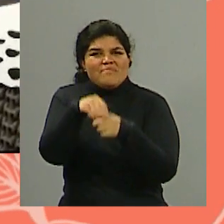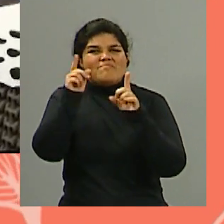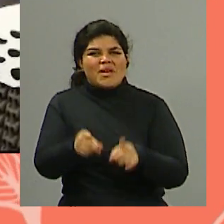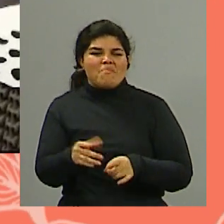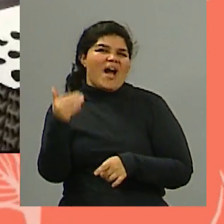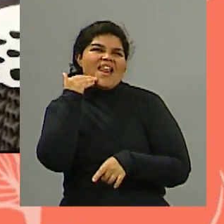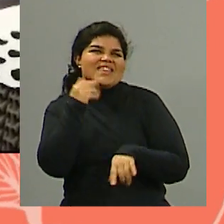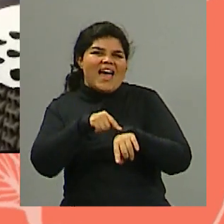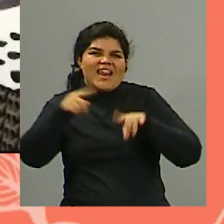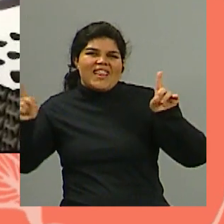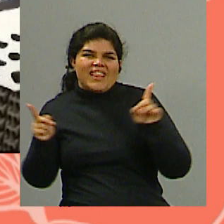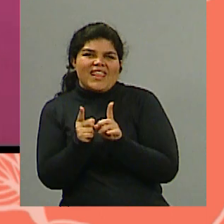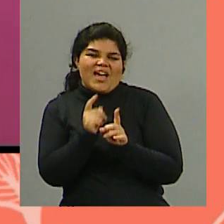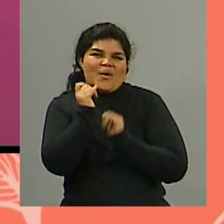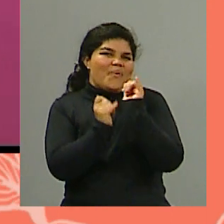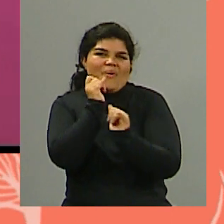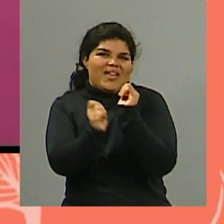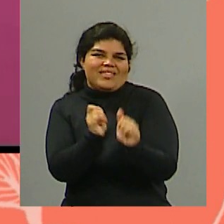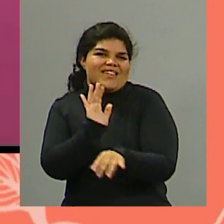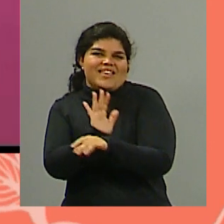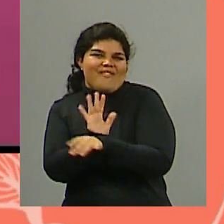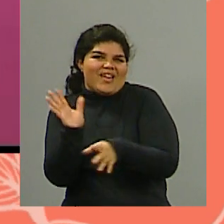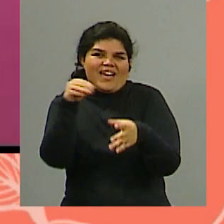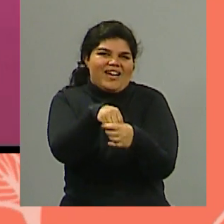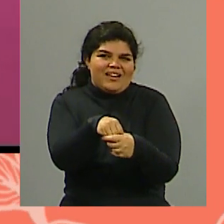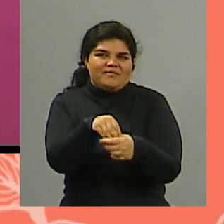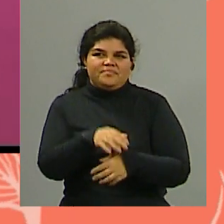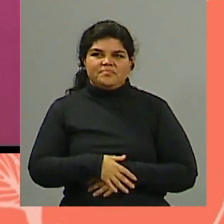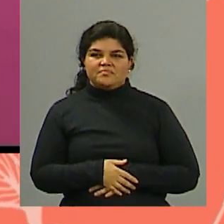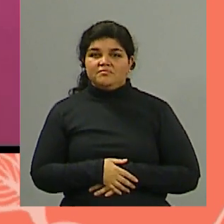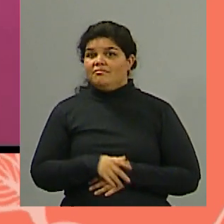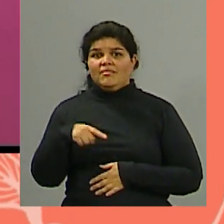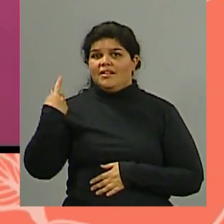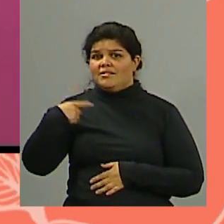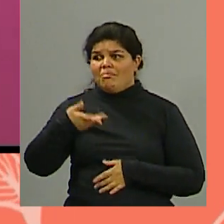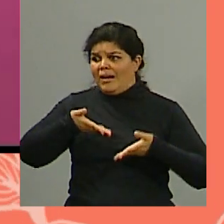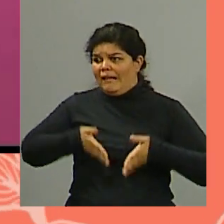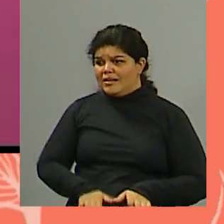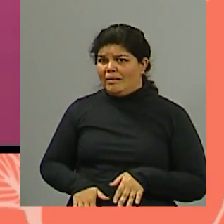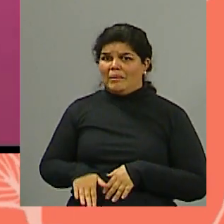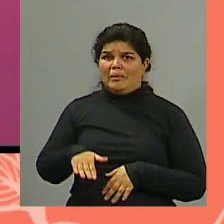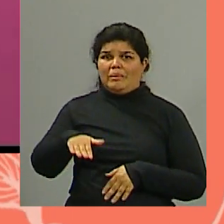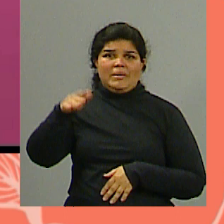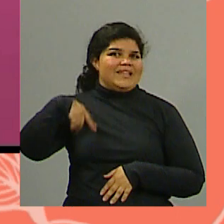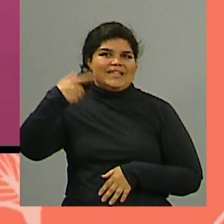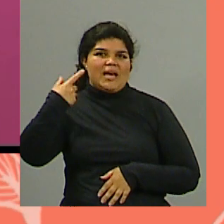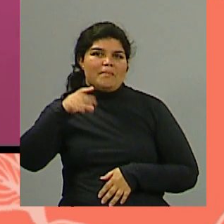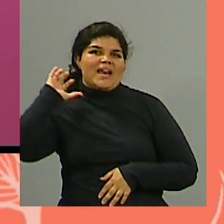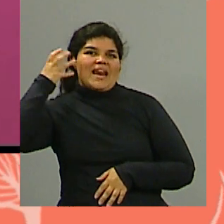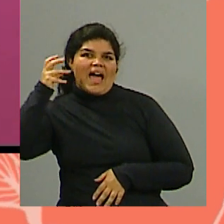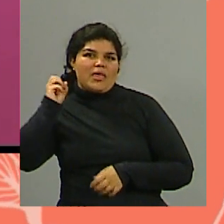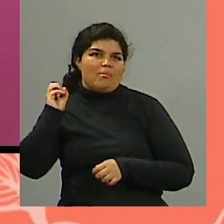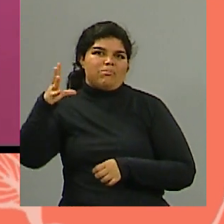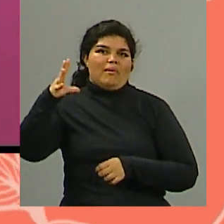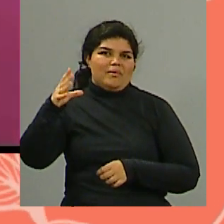tarde. Eso es la radio en esencia. Amo la radio desde que nací, porque me la inculcaron en casa, estaba prendida día y noche. Y